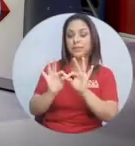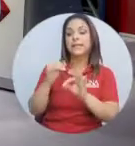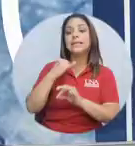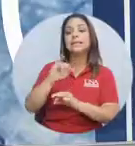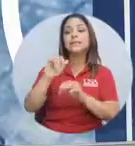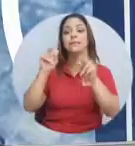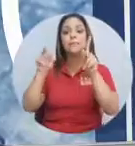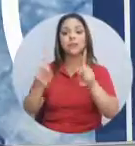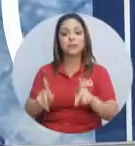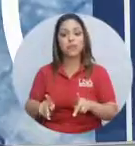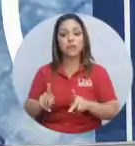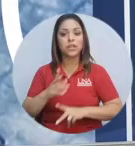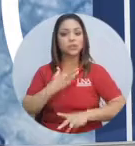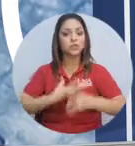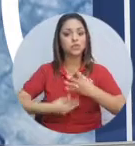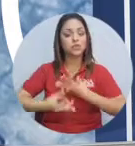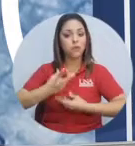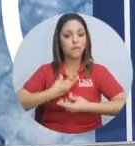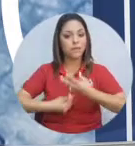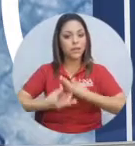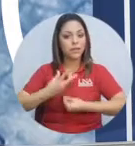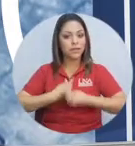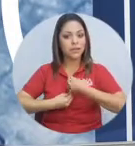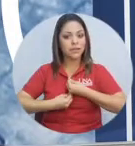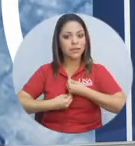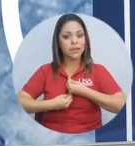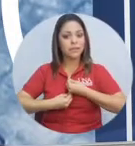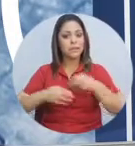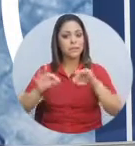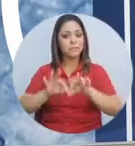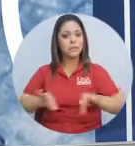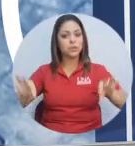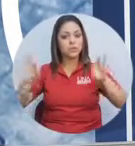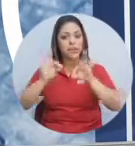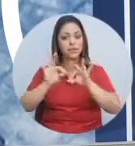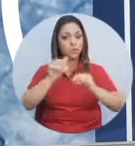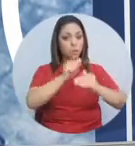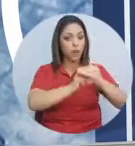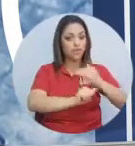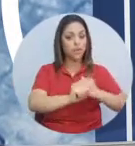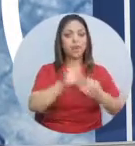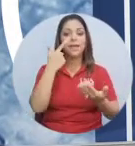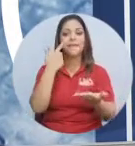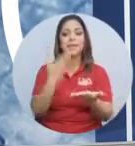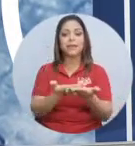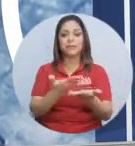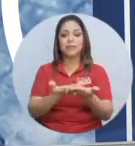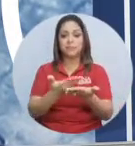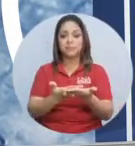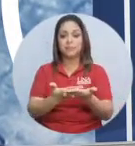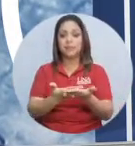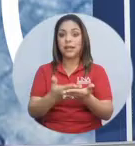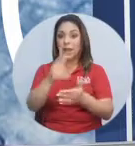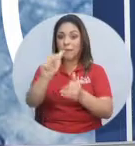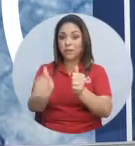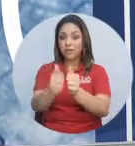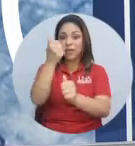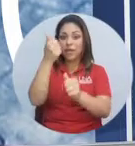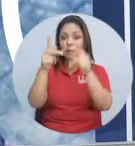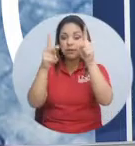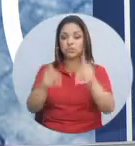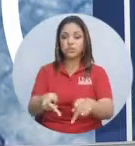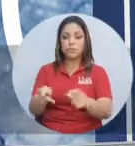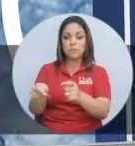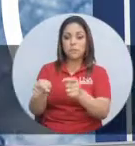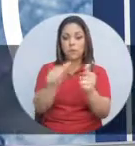brevemente, si la persona está siendo víctima de ciberbullying, importante es mantener la evidencia. La mayoría de la gente tendemos a